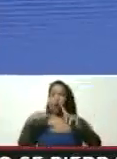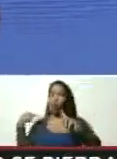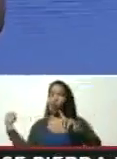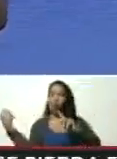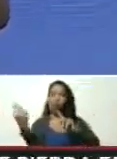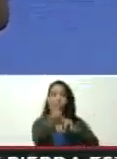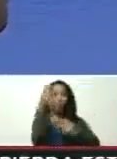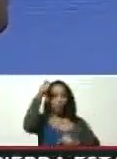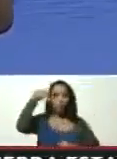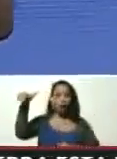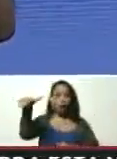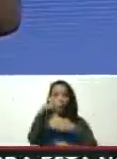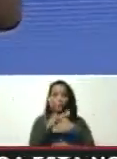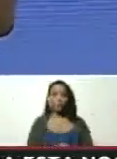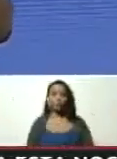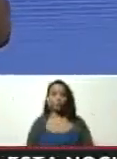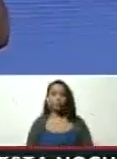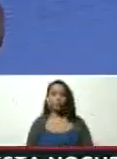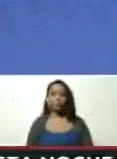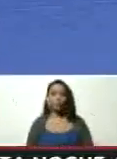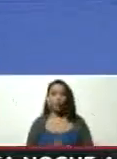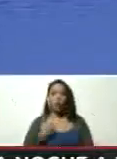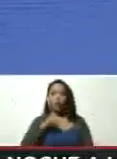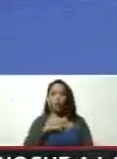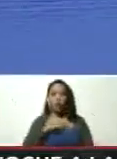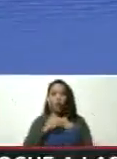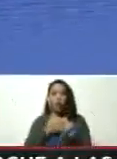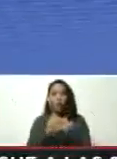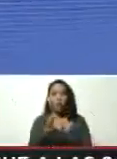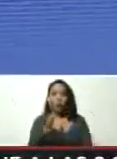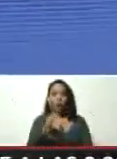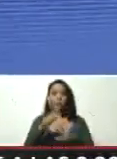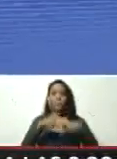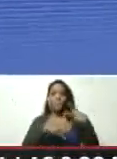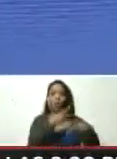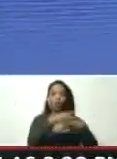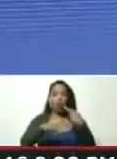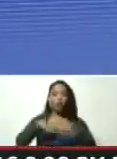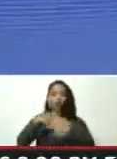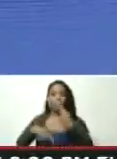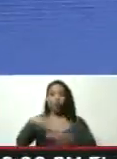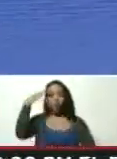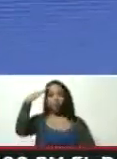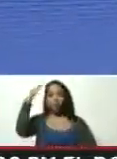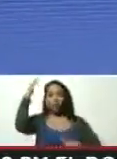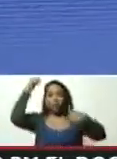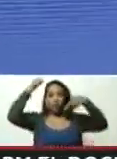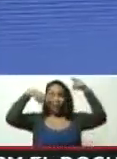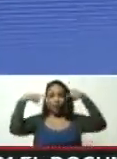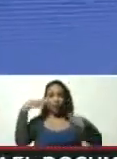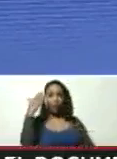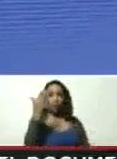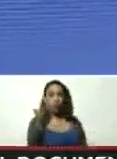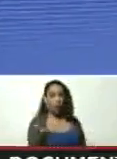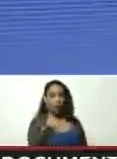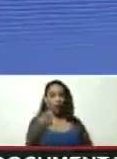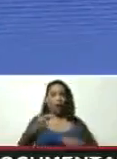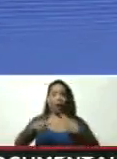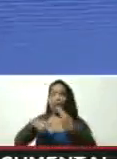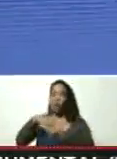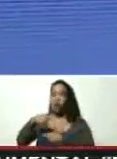pueblo. El pueblo se convirtió en un ente leal a un proceso revolucionario, al comandante Chávez, a usted, a la